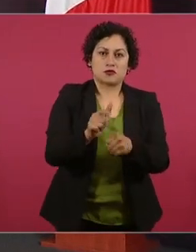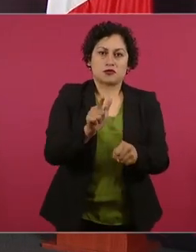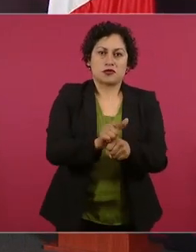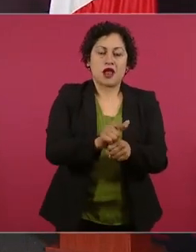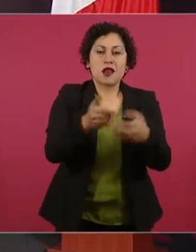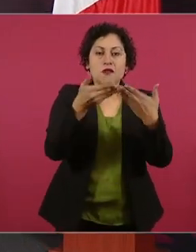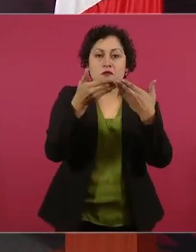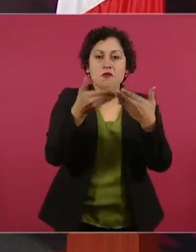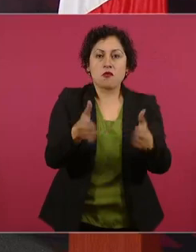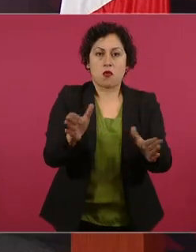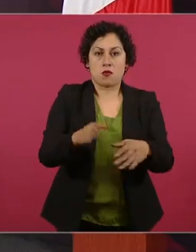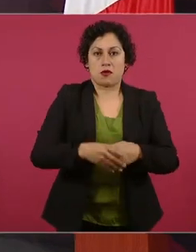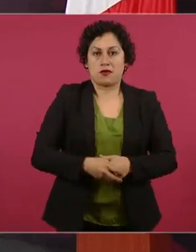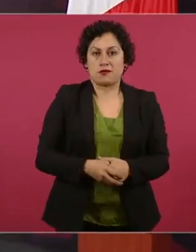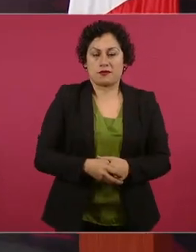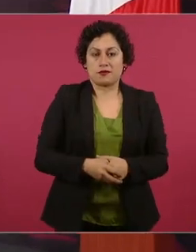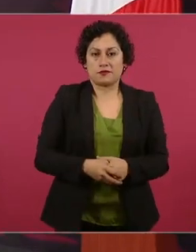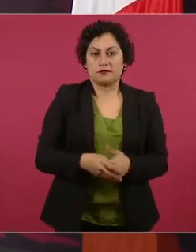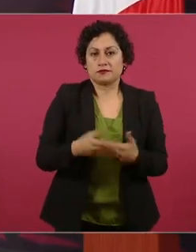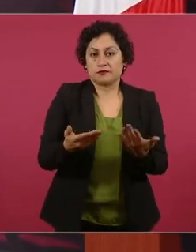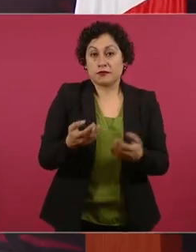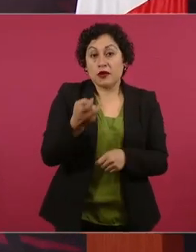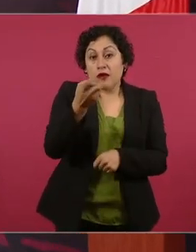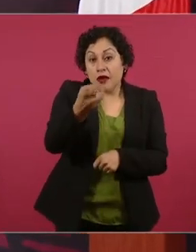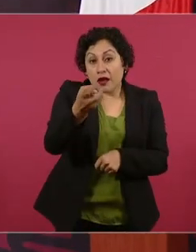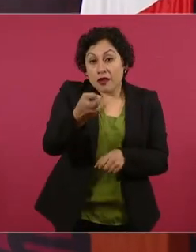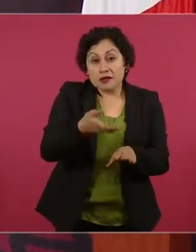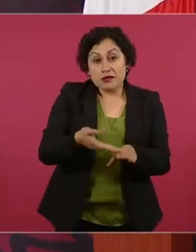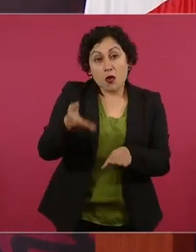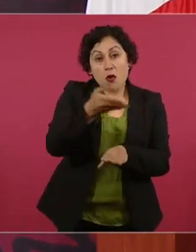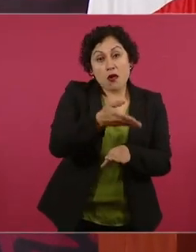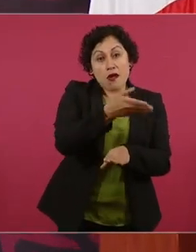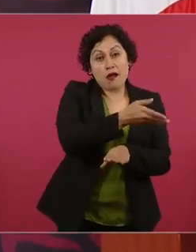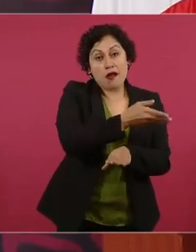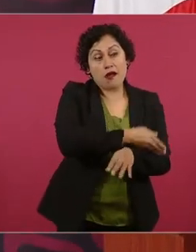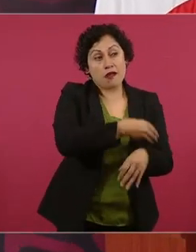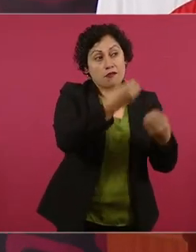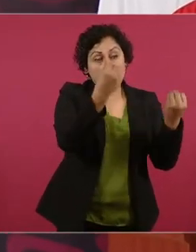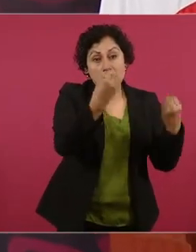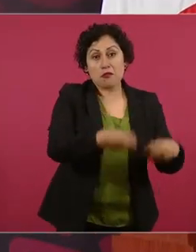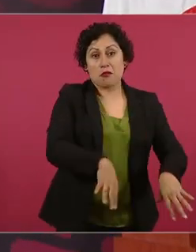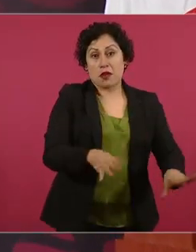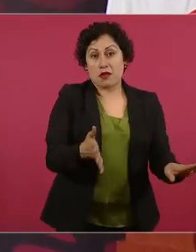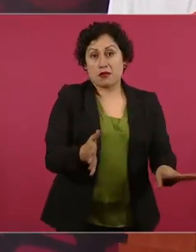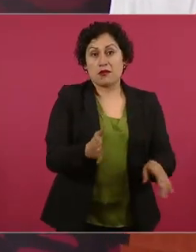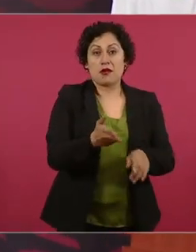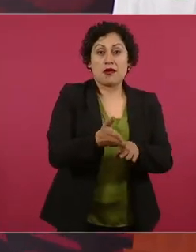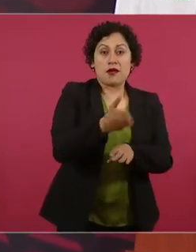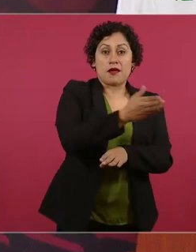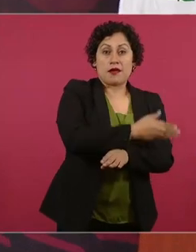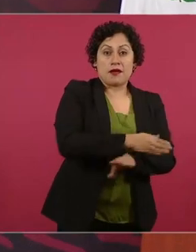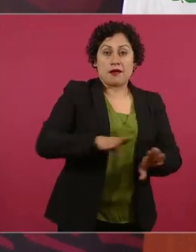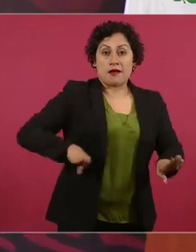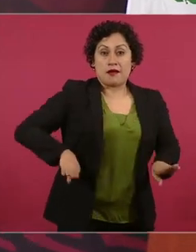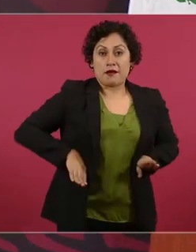que es lo que se ha perdido con todas las contrarreformas que le hicieron durante el periodo